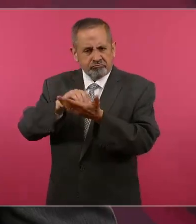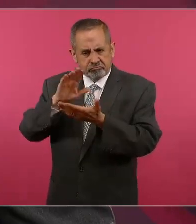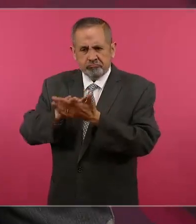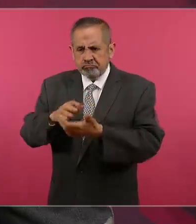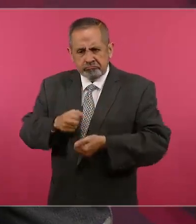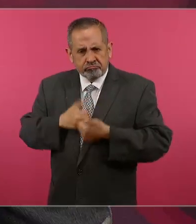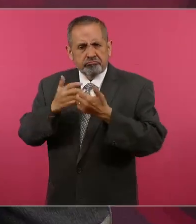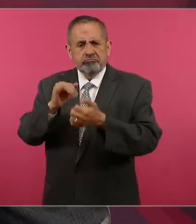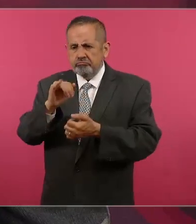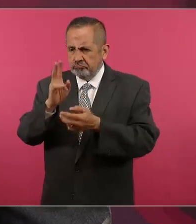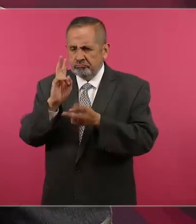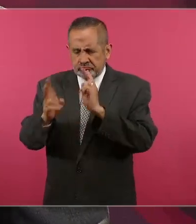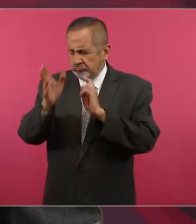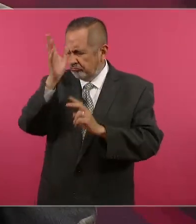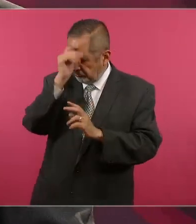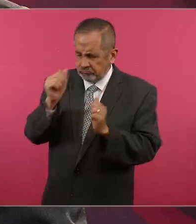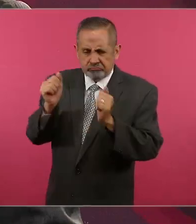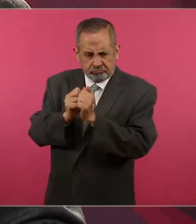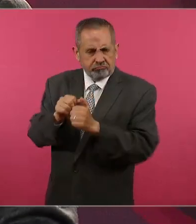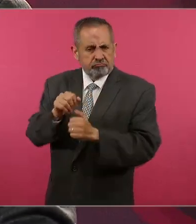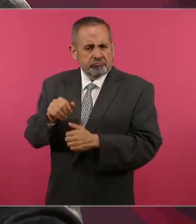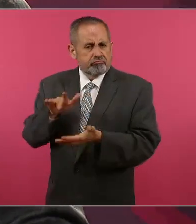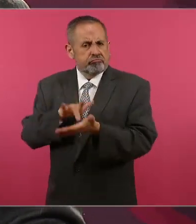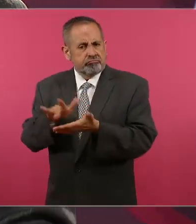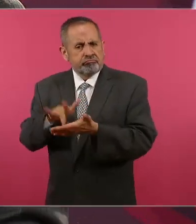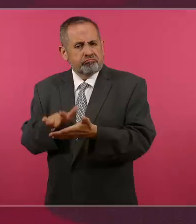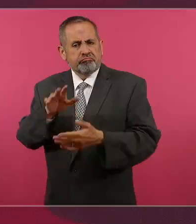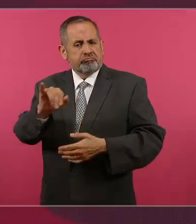expresar que están